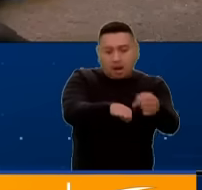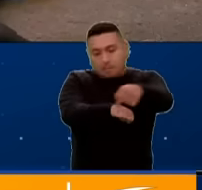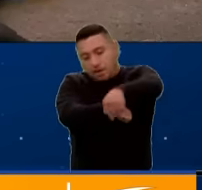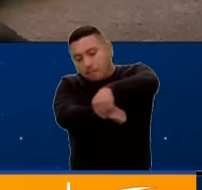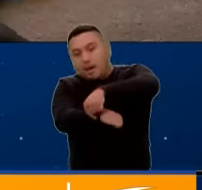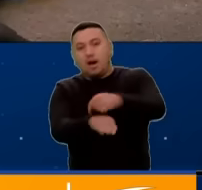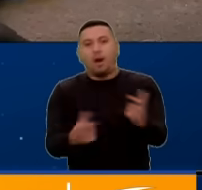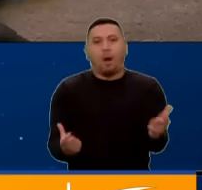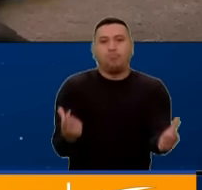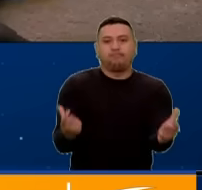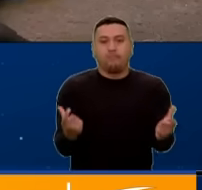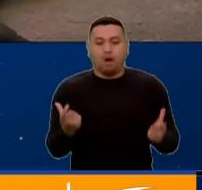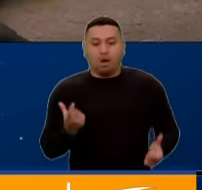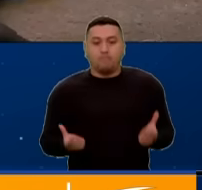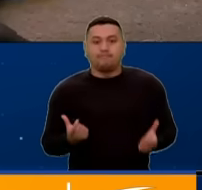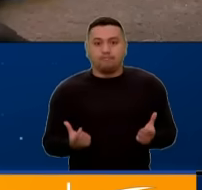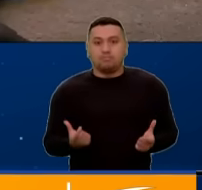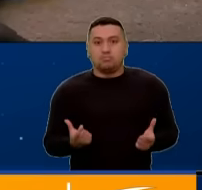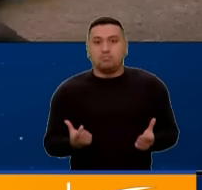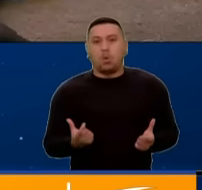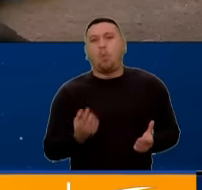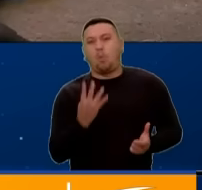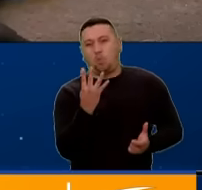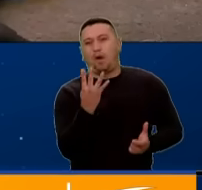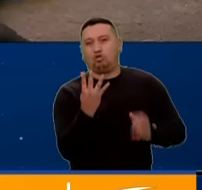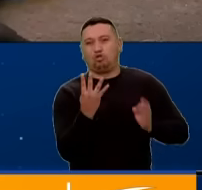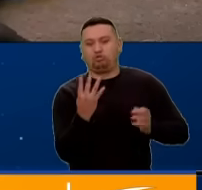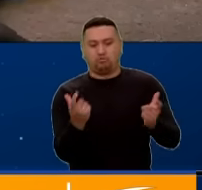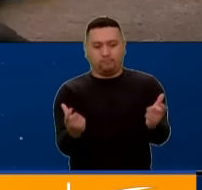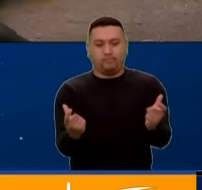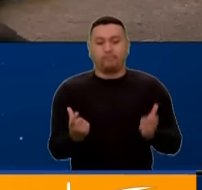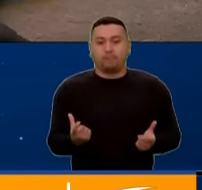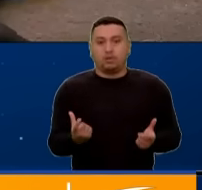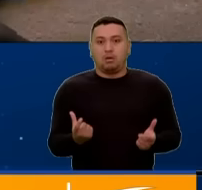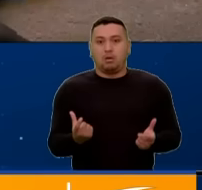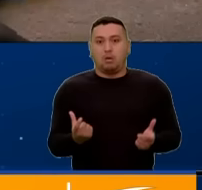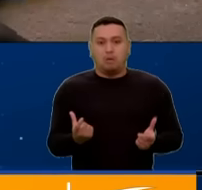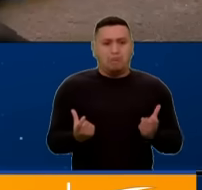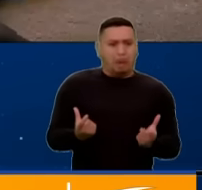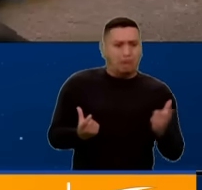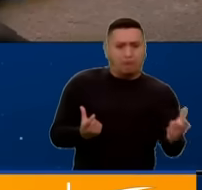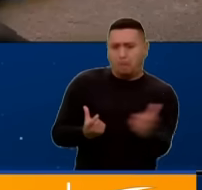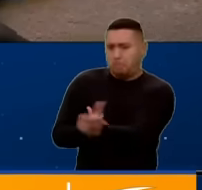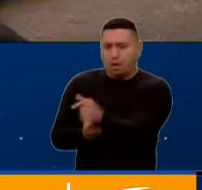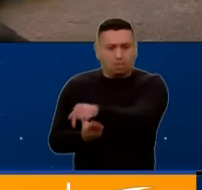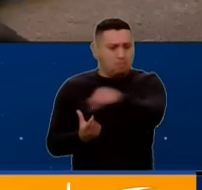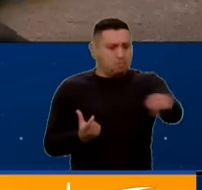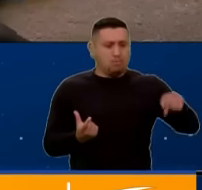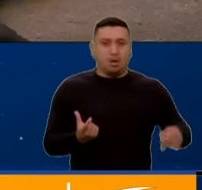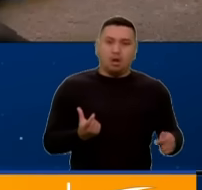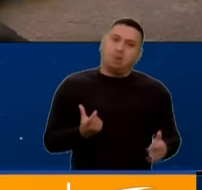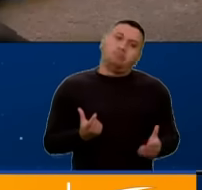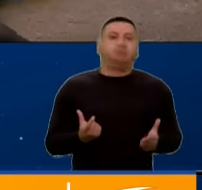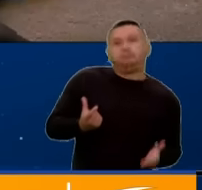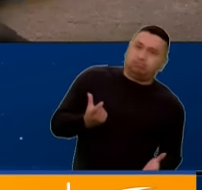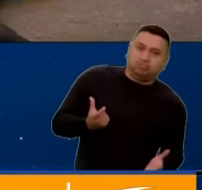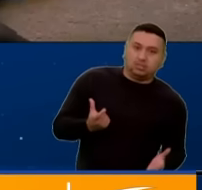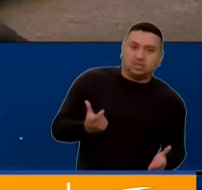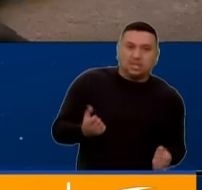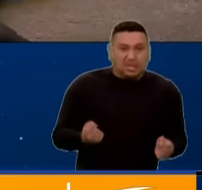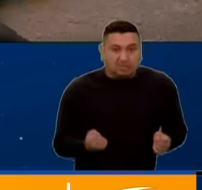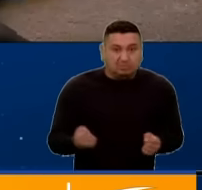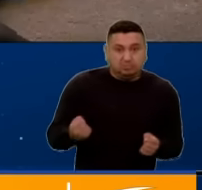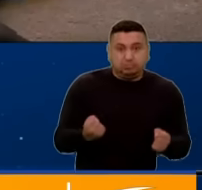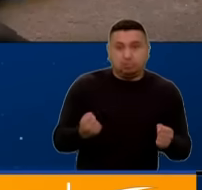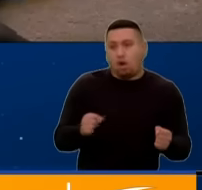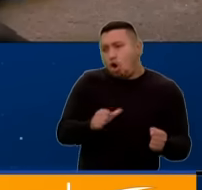porque posterior a que la motocicleta nos sigue, también llega un vehículo, una camioneta Prado, Toyota TX color gris,